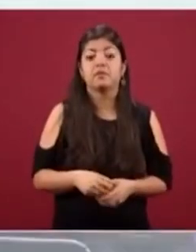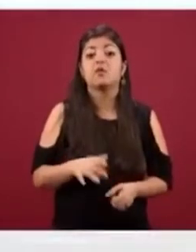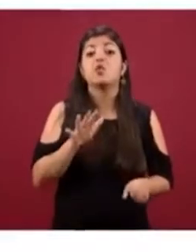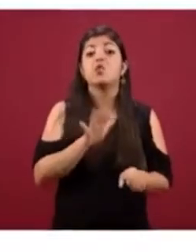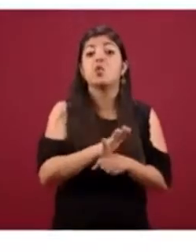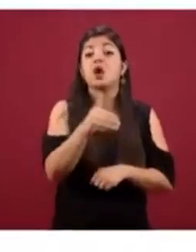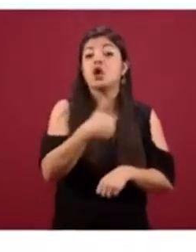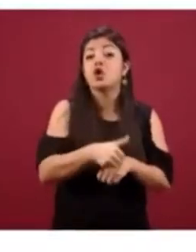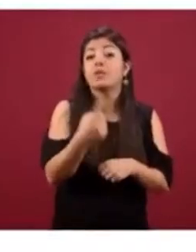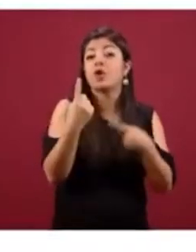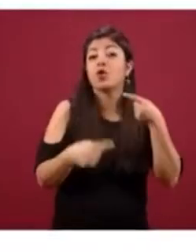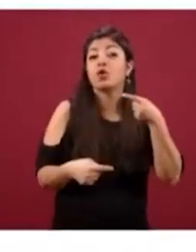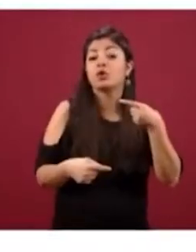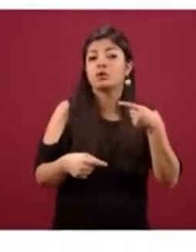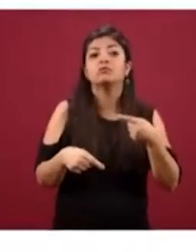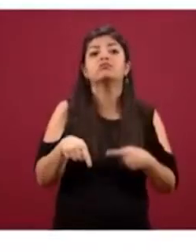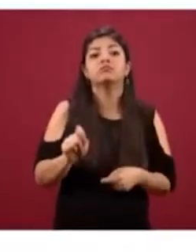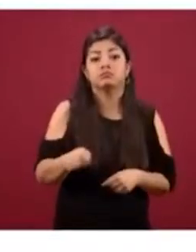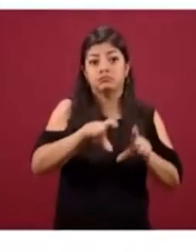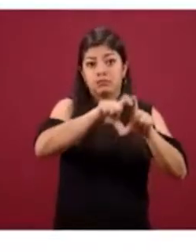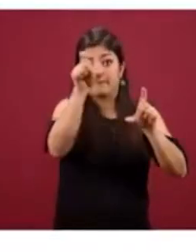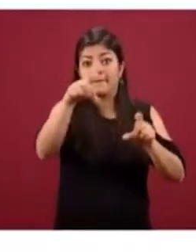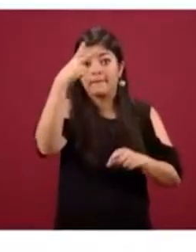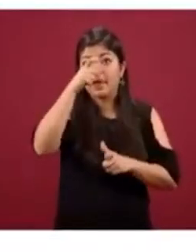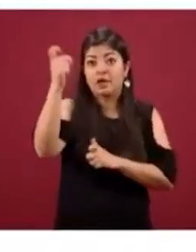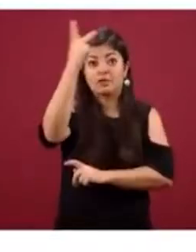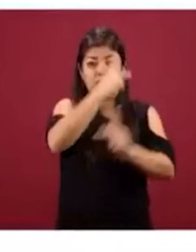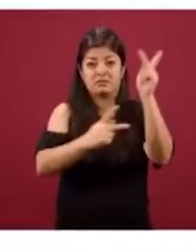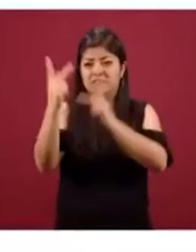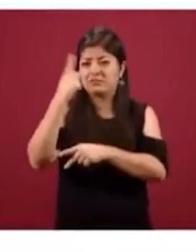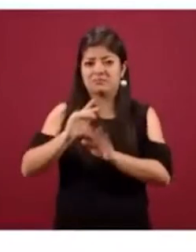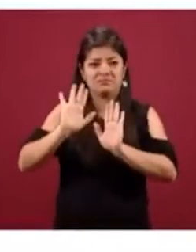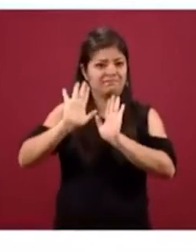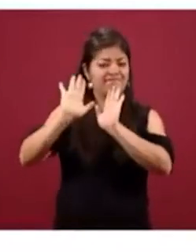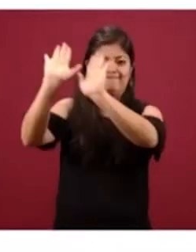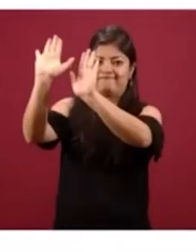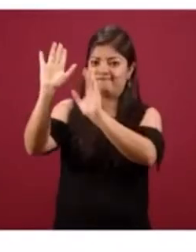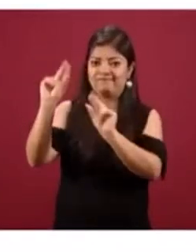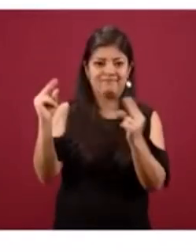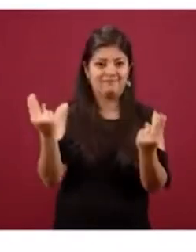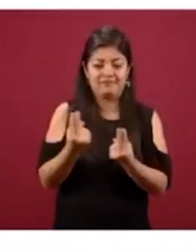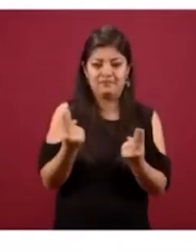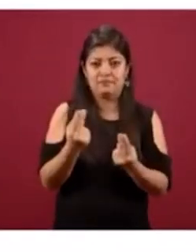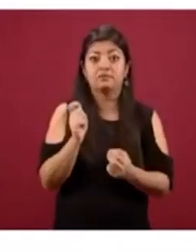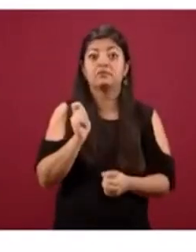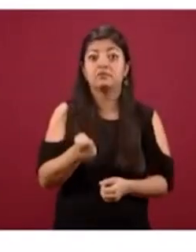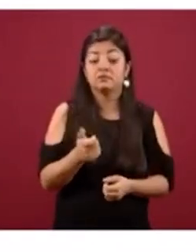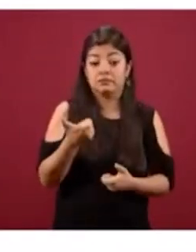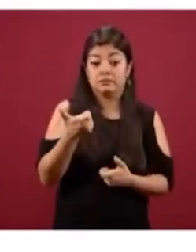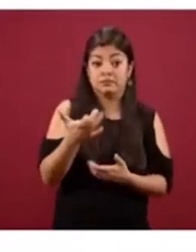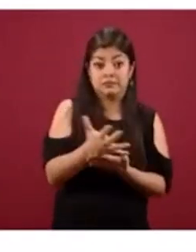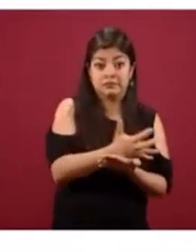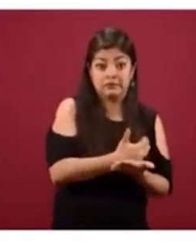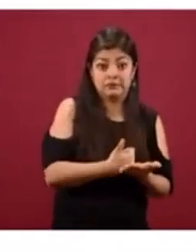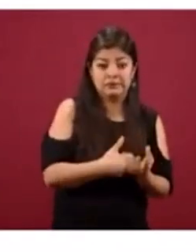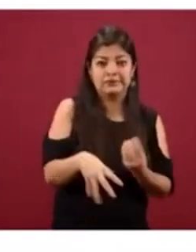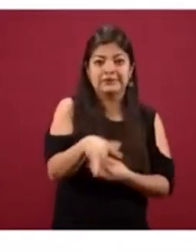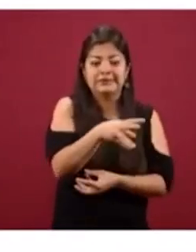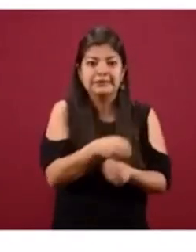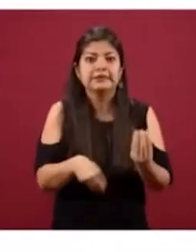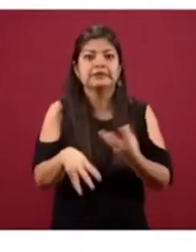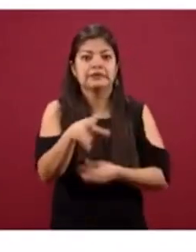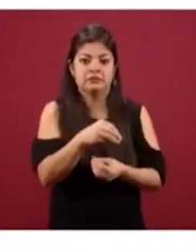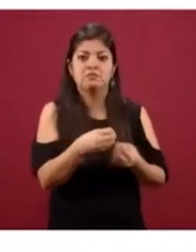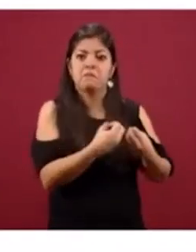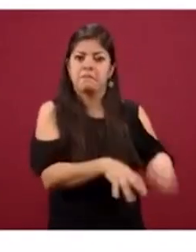país sin privatizar las ganancias y socializar las pérdidas sin